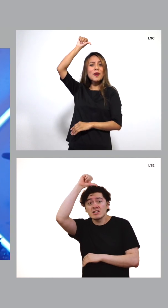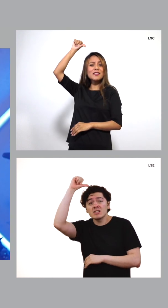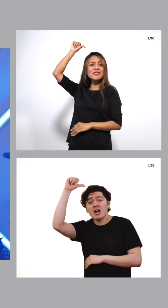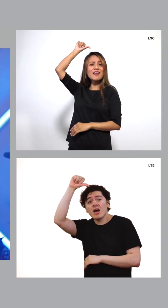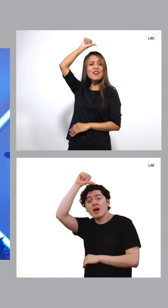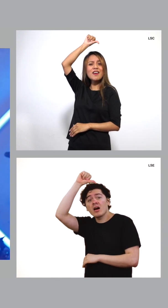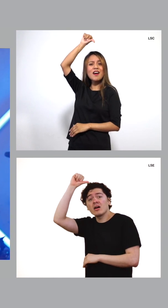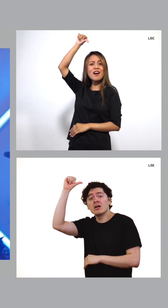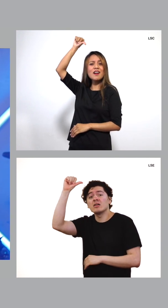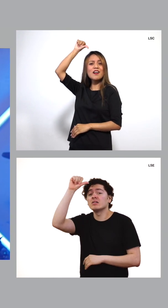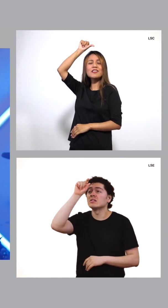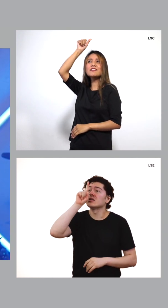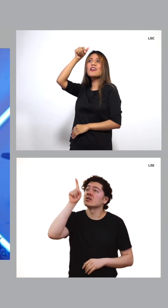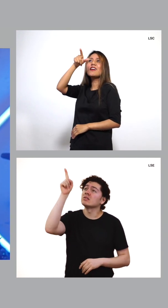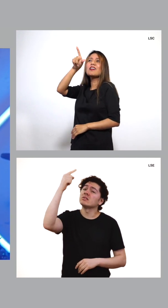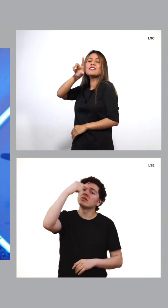decía,